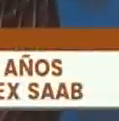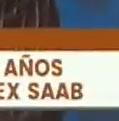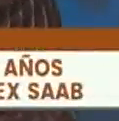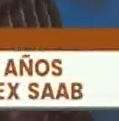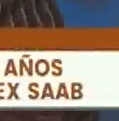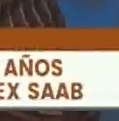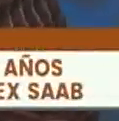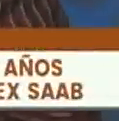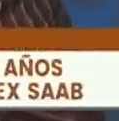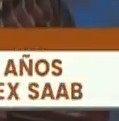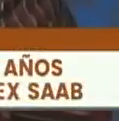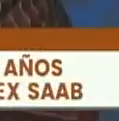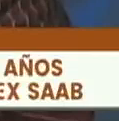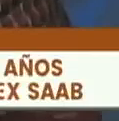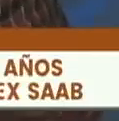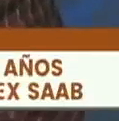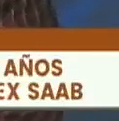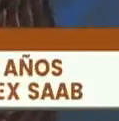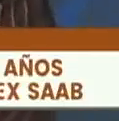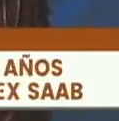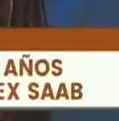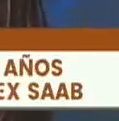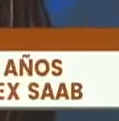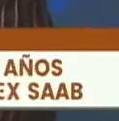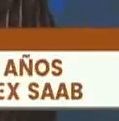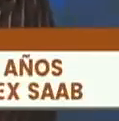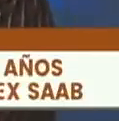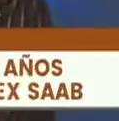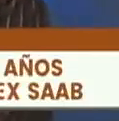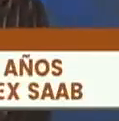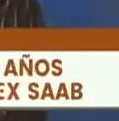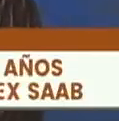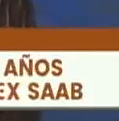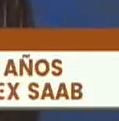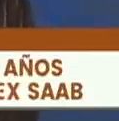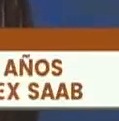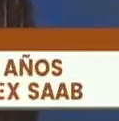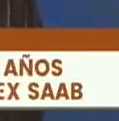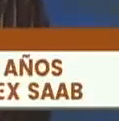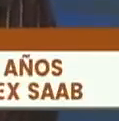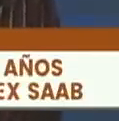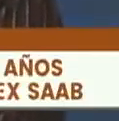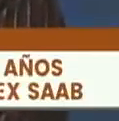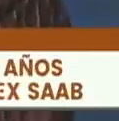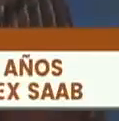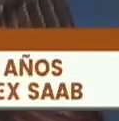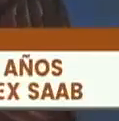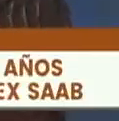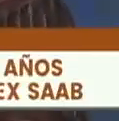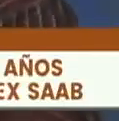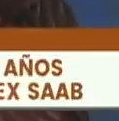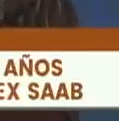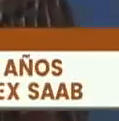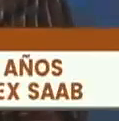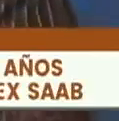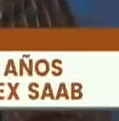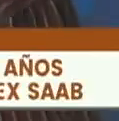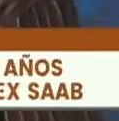comunicación. Estas redes, que ya no son tan alternativas, que van quedando muy pocas,